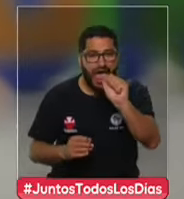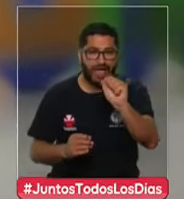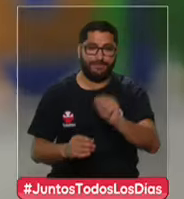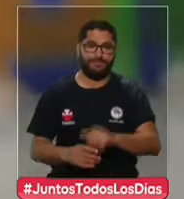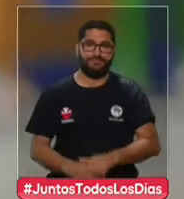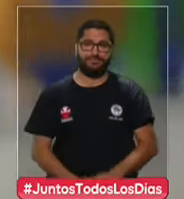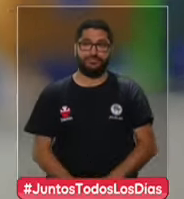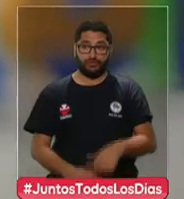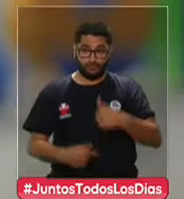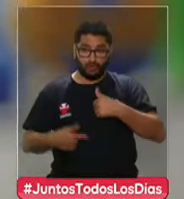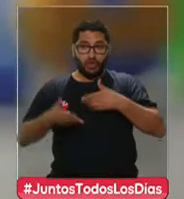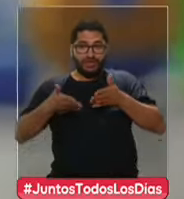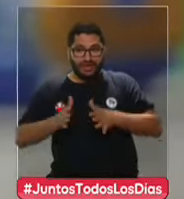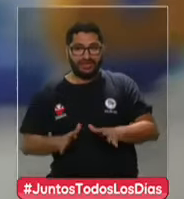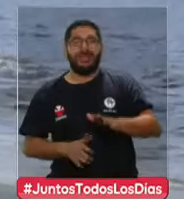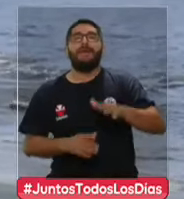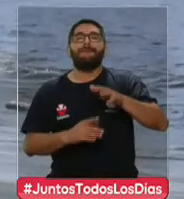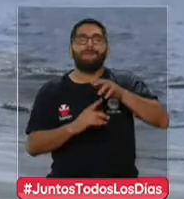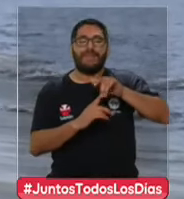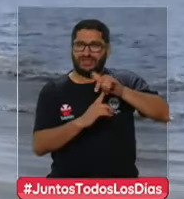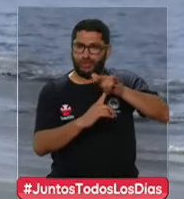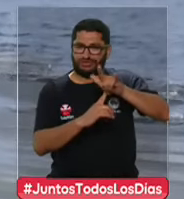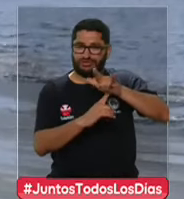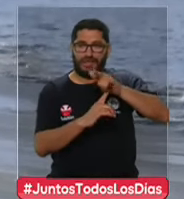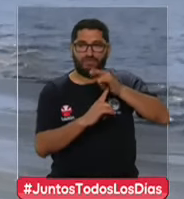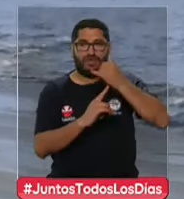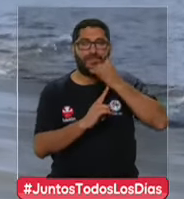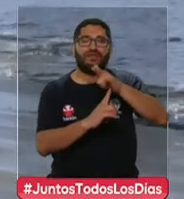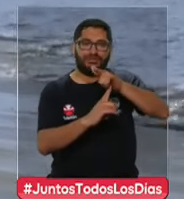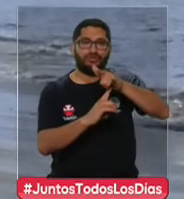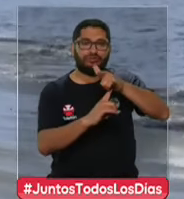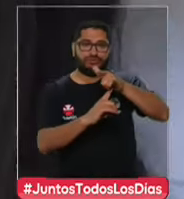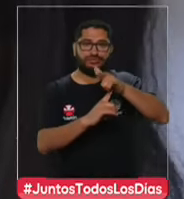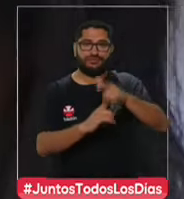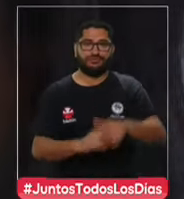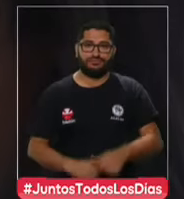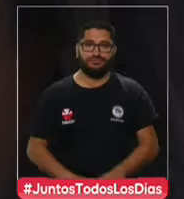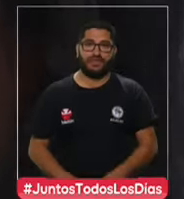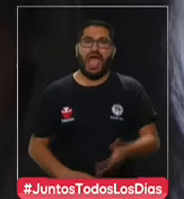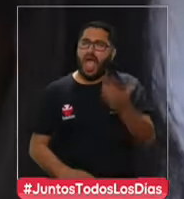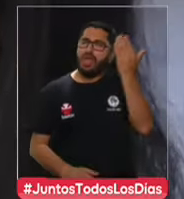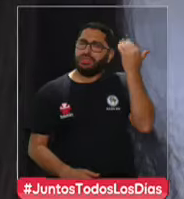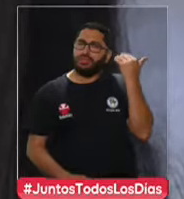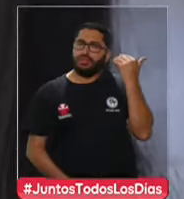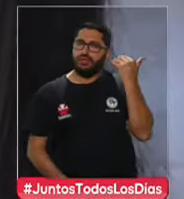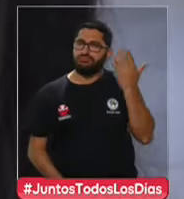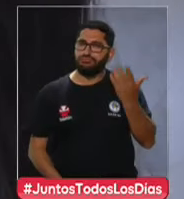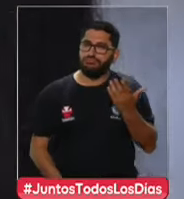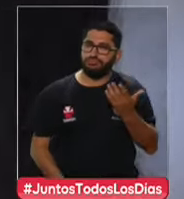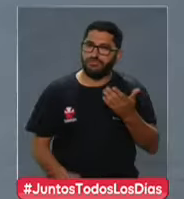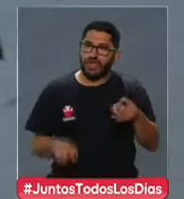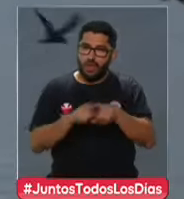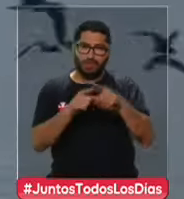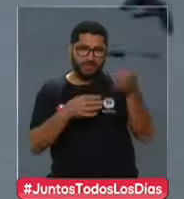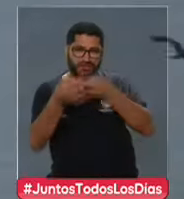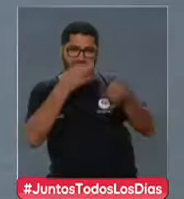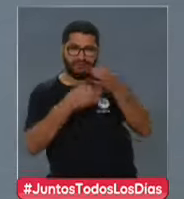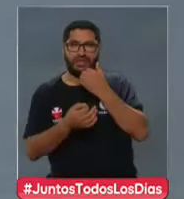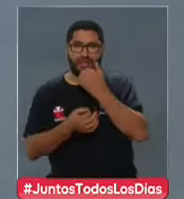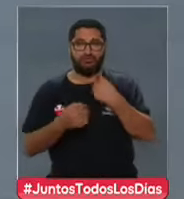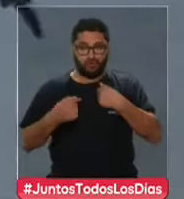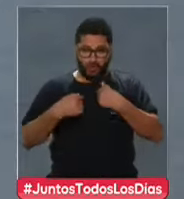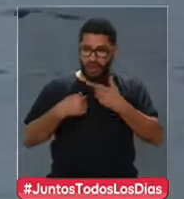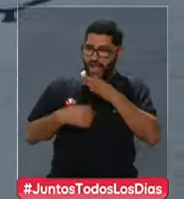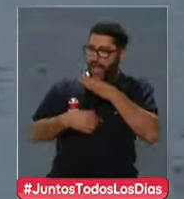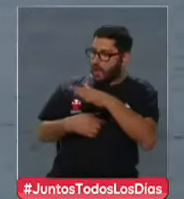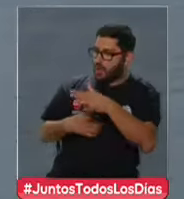Nací en Mejillones. Me gustaba escuchar el mar, las gaviotas. Me decían que yo era una pirigüina porque andaba en el agua y no me quería